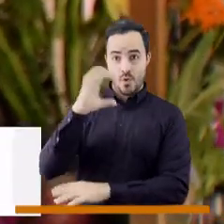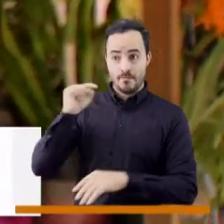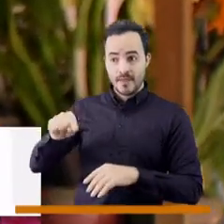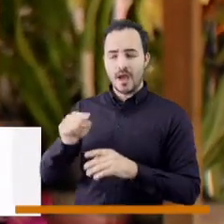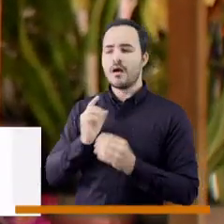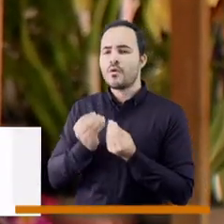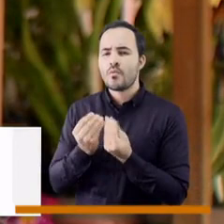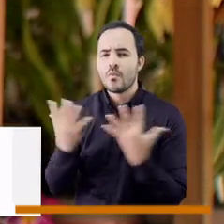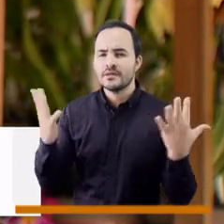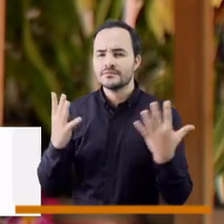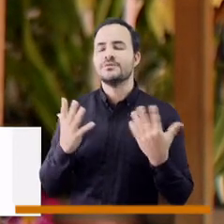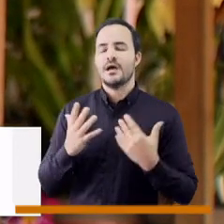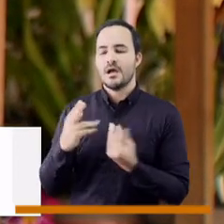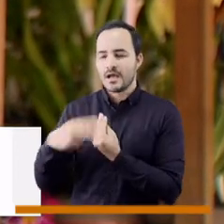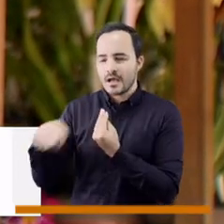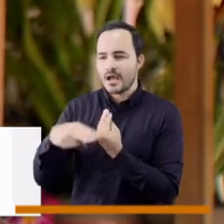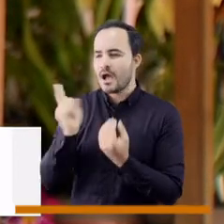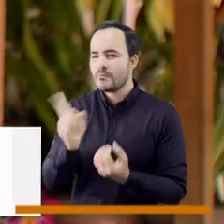de 4.000.